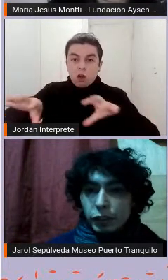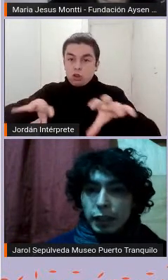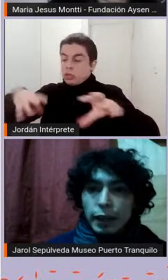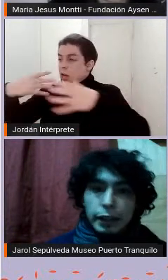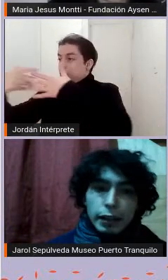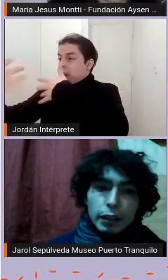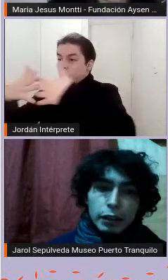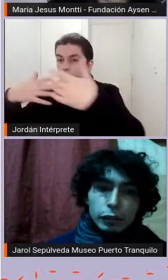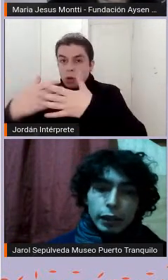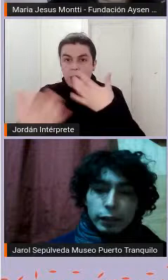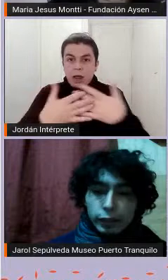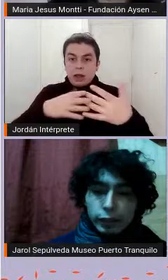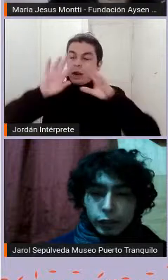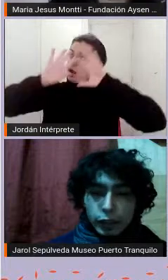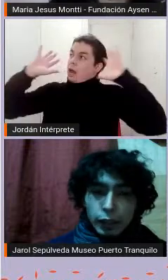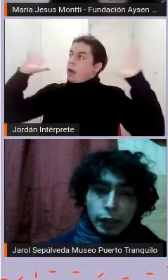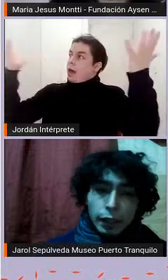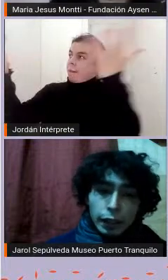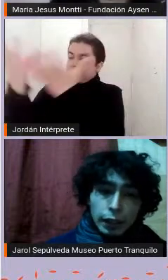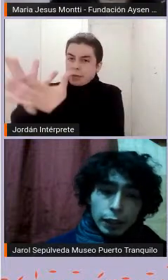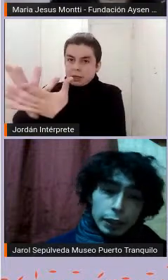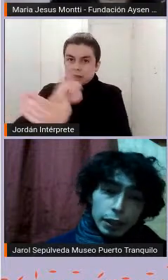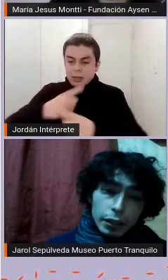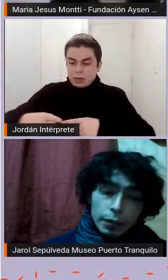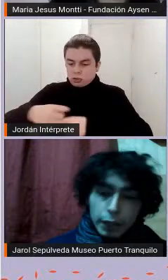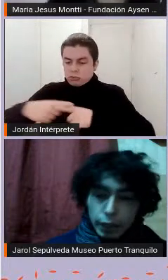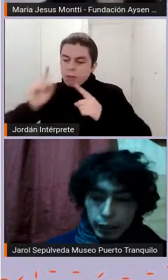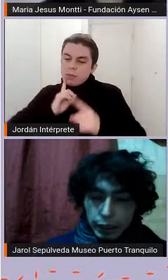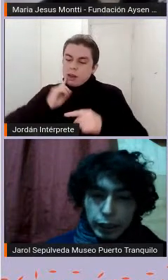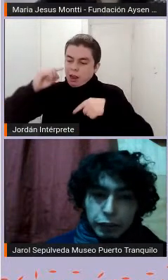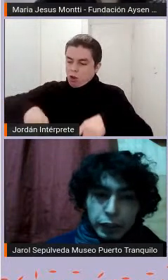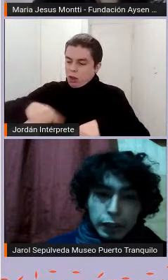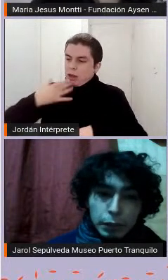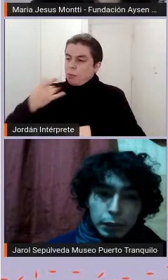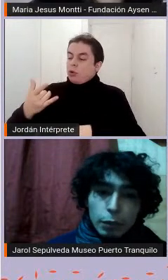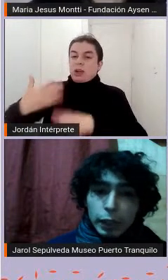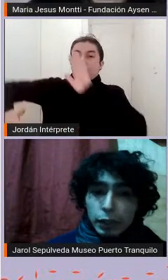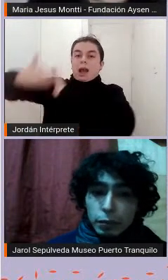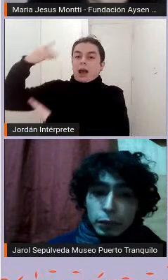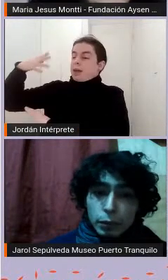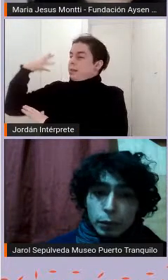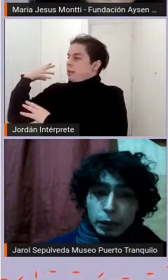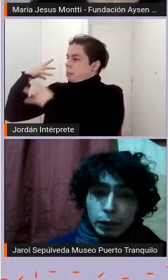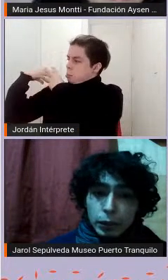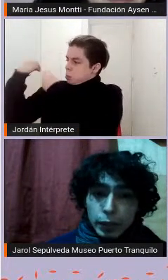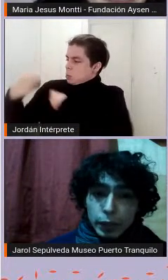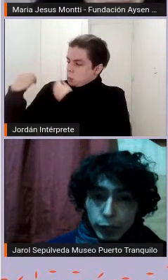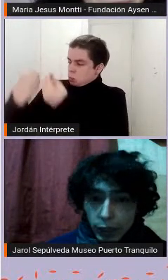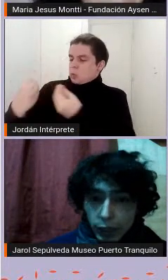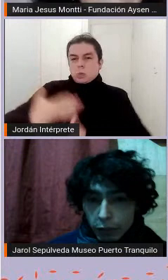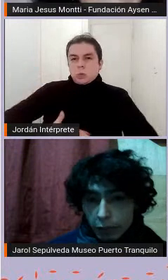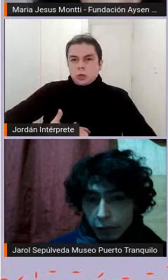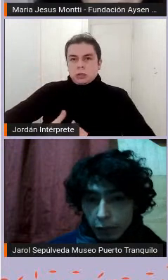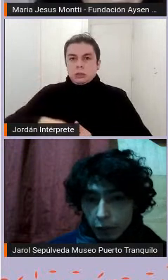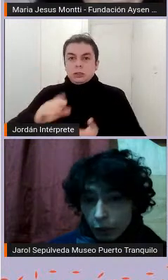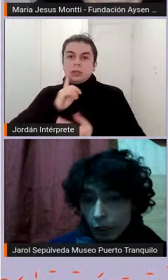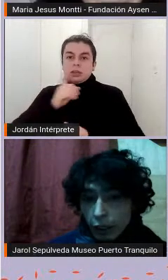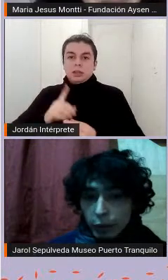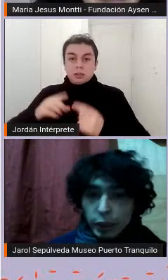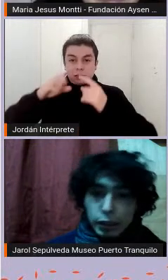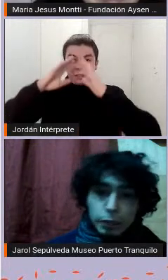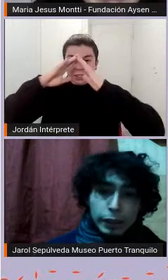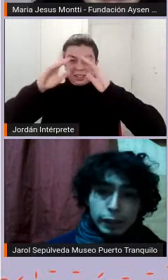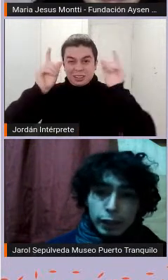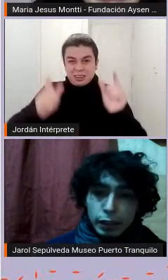que la sociedad ha heredado de sus antecesores. La UNESCO la define también como aquellos monumentos naturales, formaciones